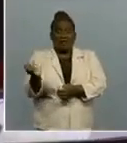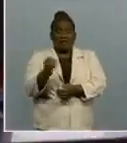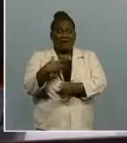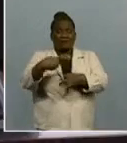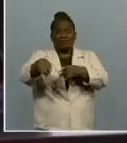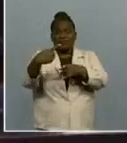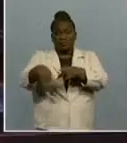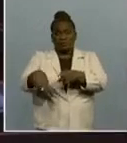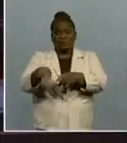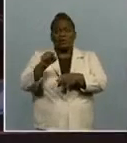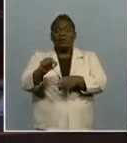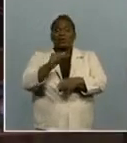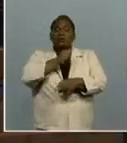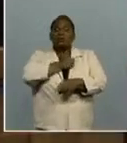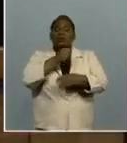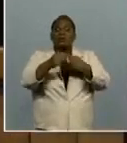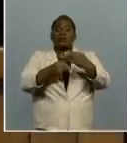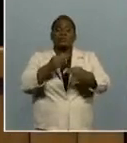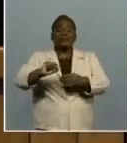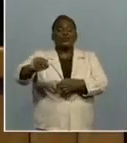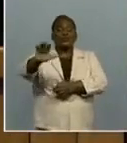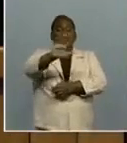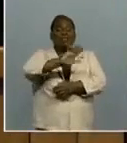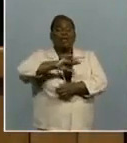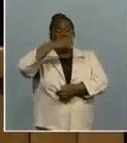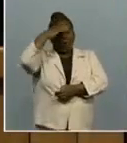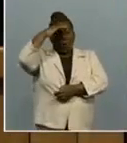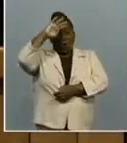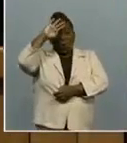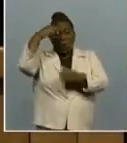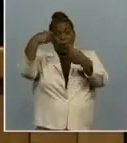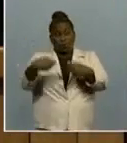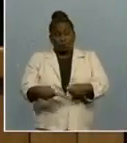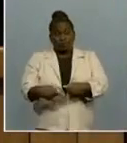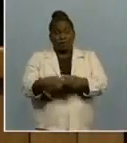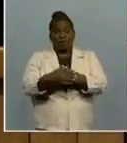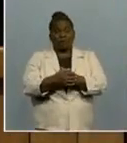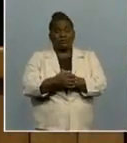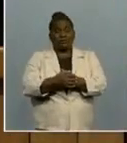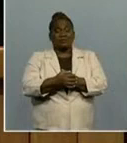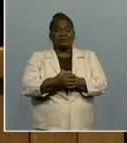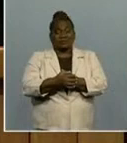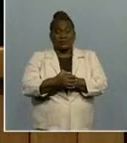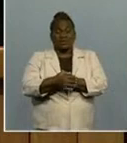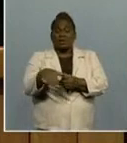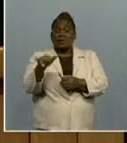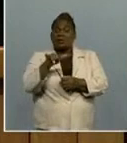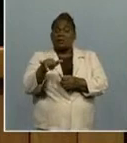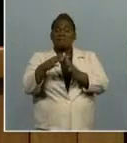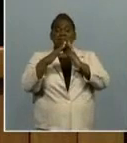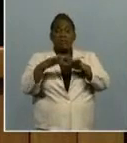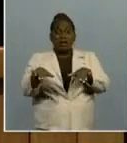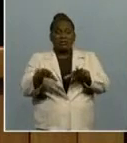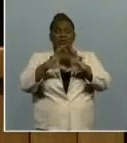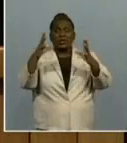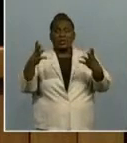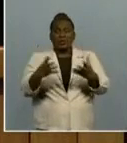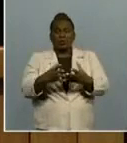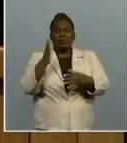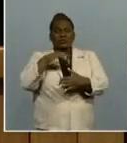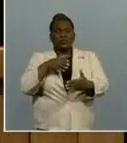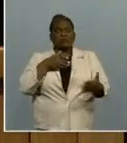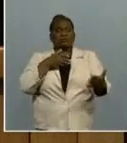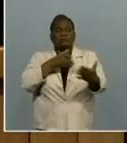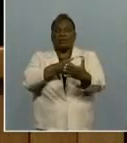voluntad de construir una sociedad más justa soberana y socialista en paz con el resto del mundo y sin interferencias